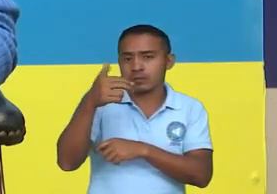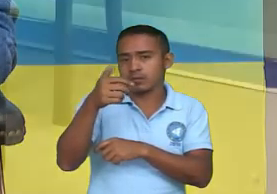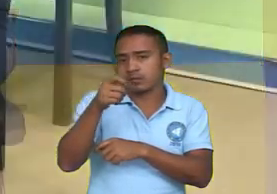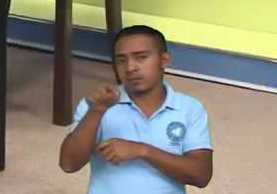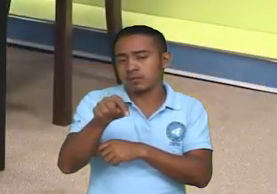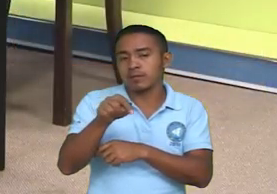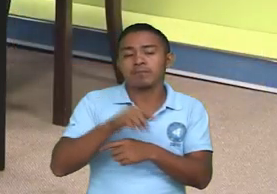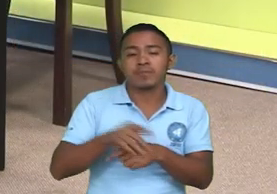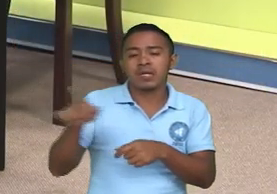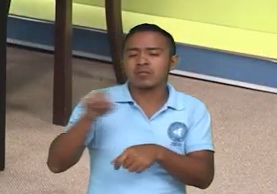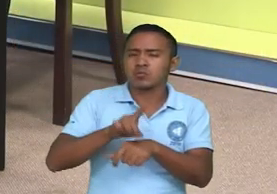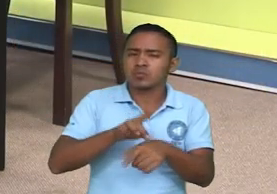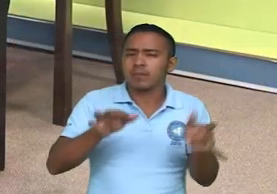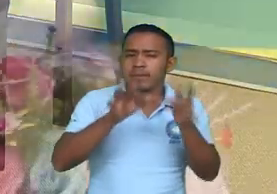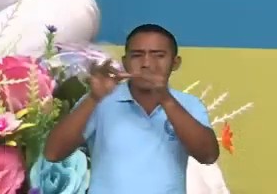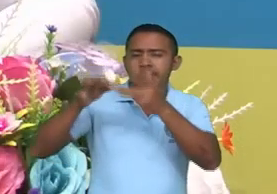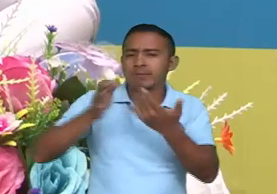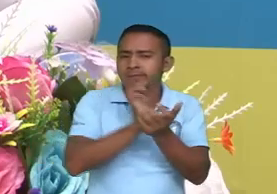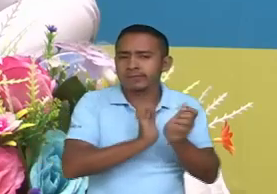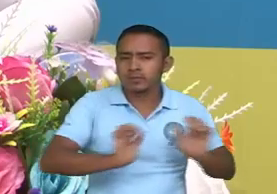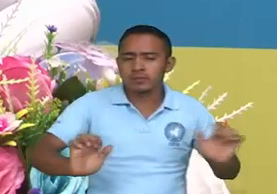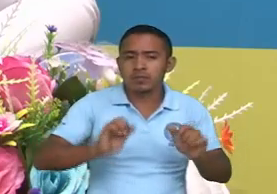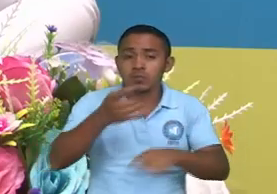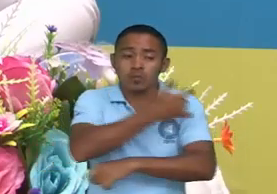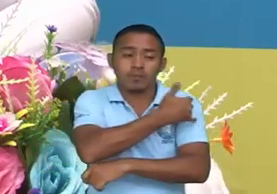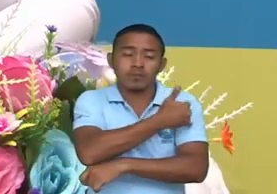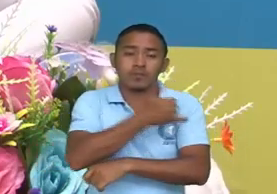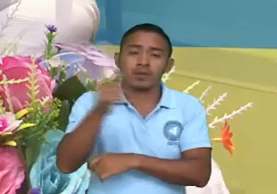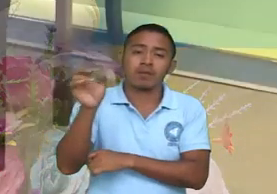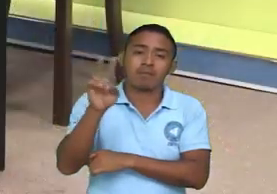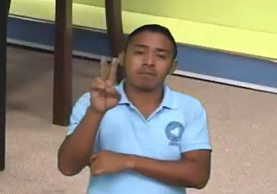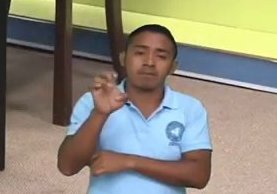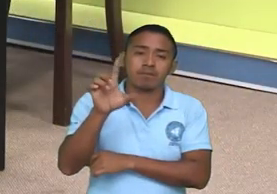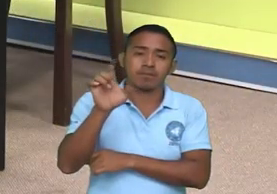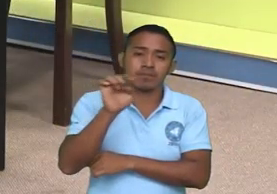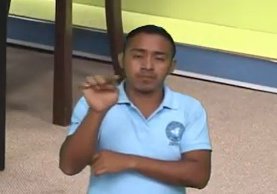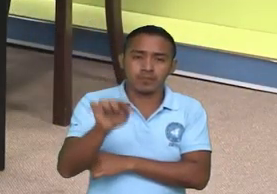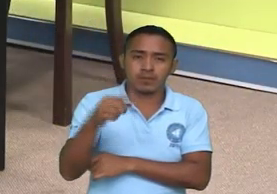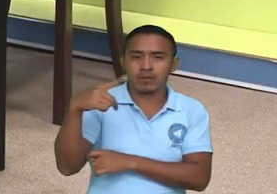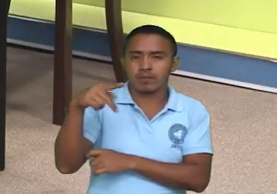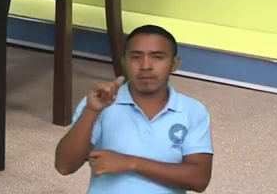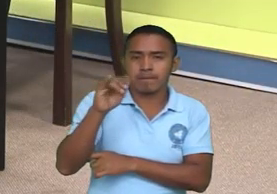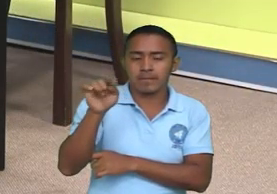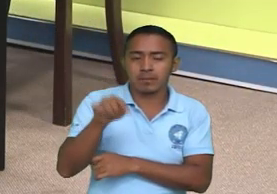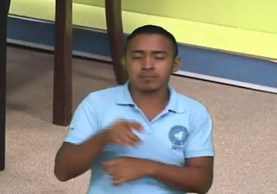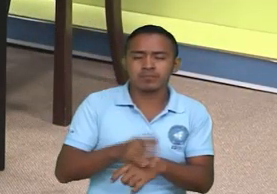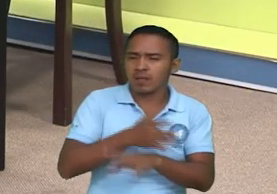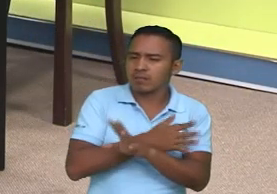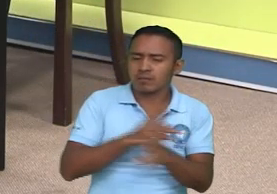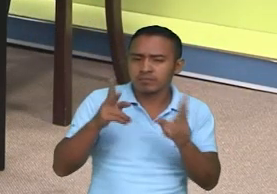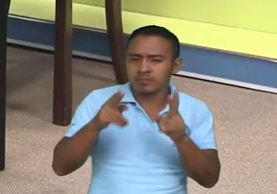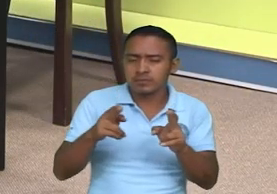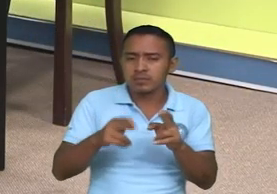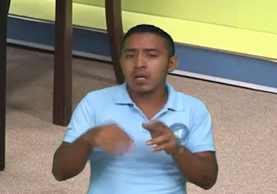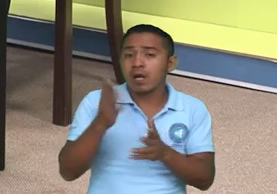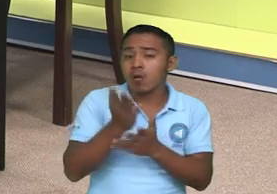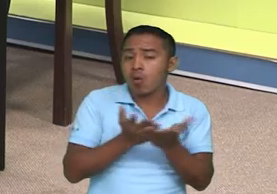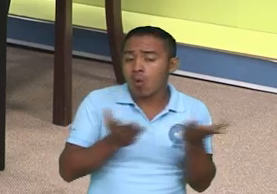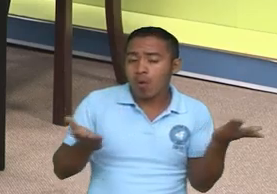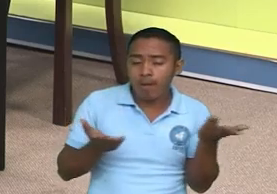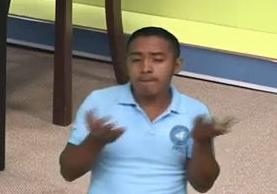Muchas gracias, amigos televidentes, por continuar con nosotros en nuestro programa Prevenir es Salud, y nosotros continuamos acá para conversar un poco más con